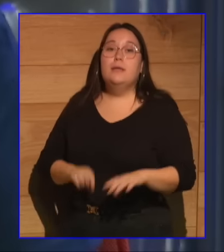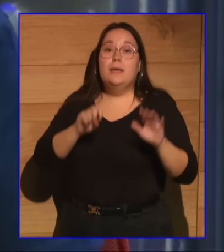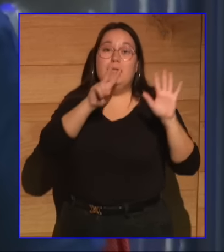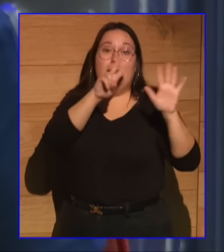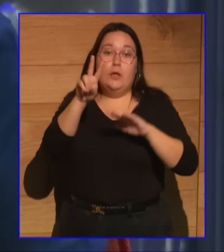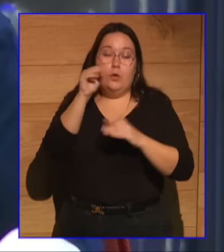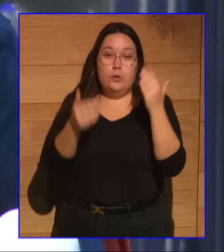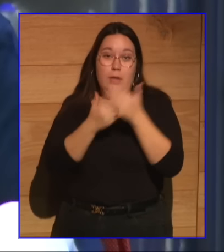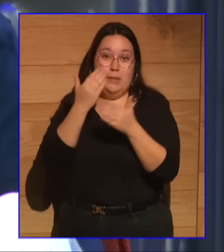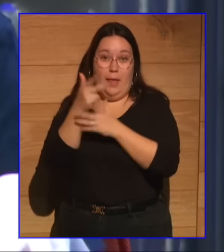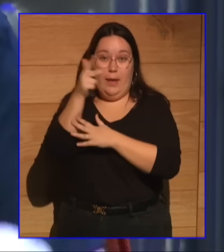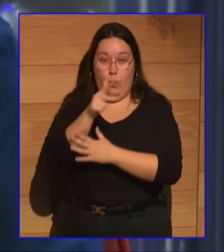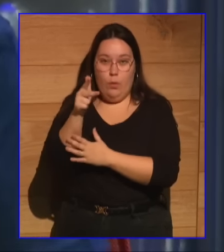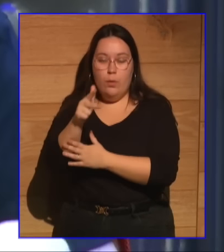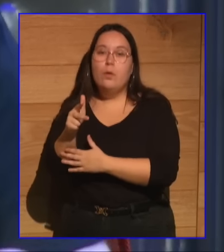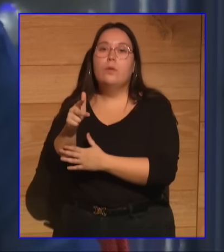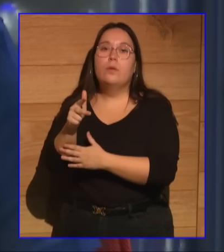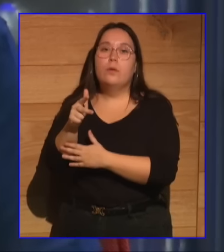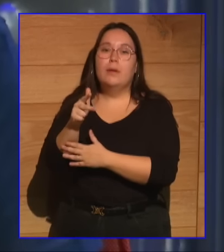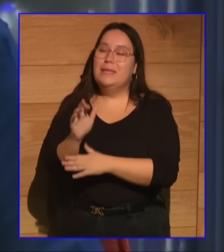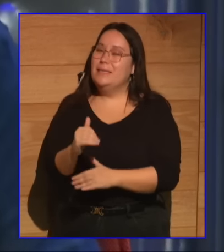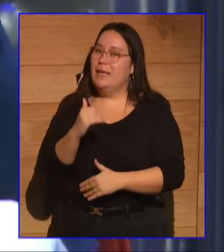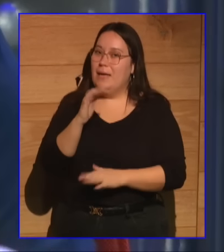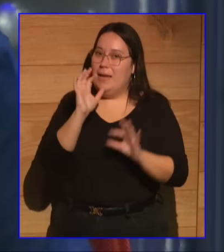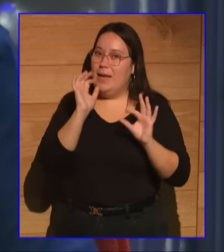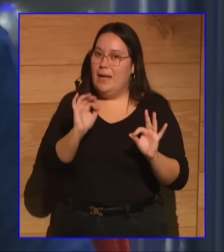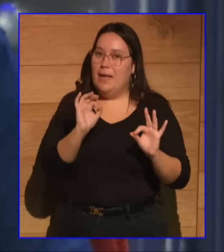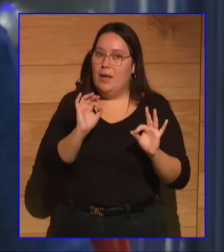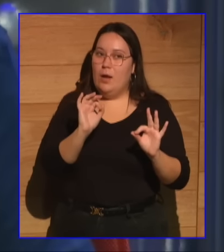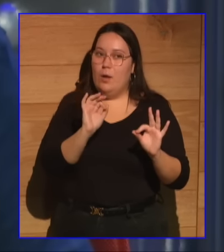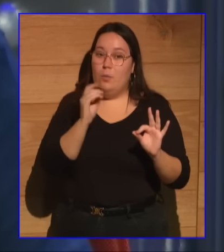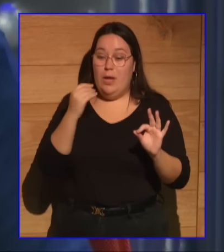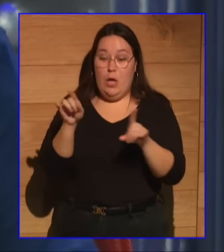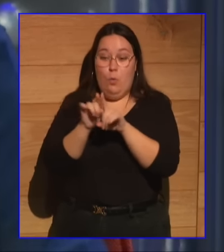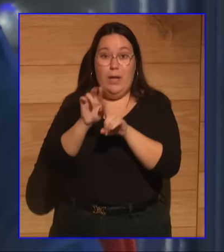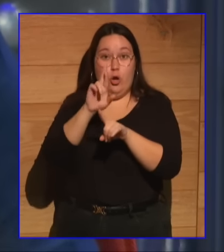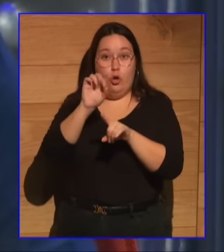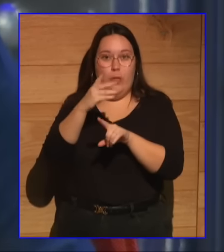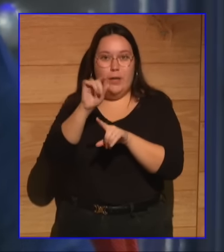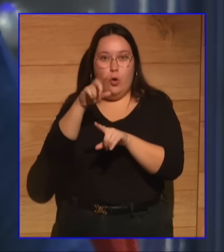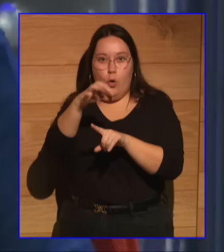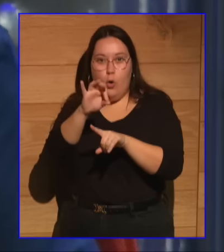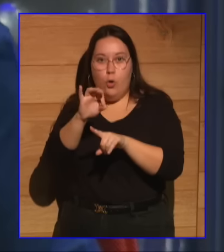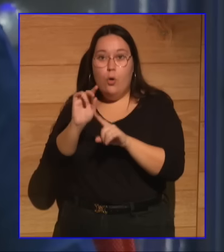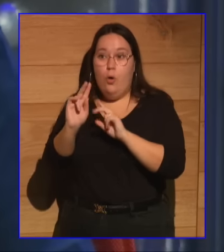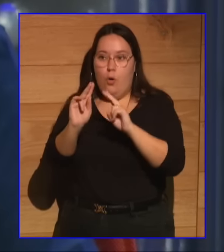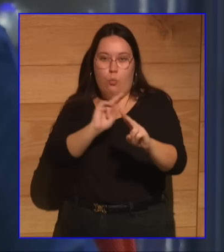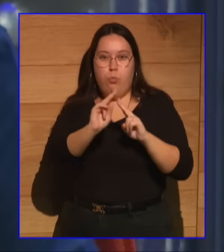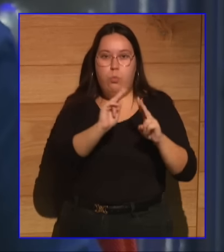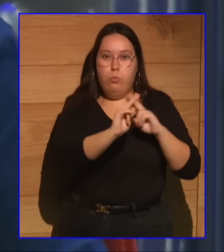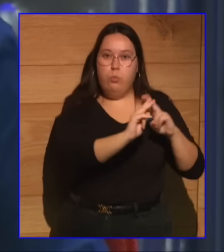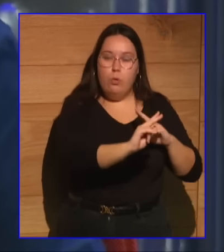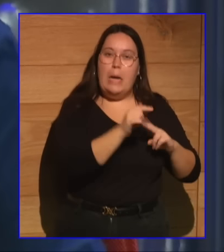de rodaje esté prácticamente reaccionando como acaba de decir Rodrigo y que haga una obra maestra de este